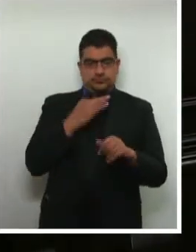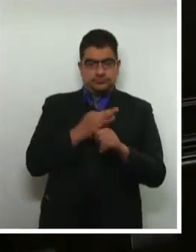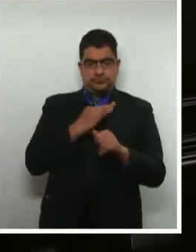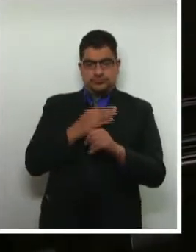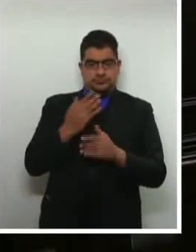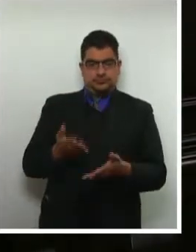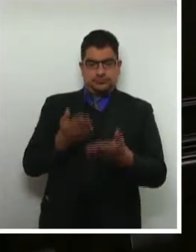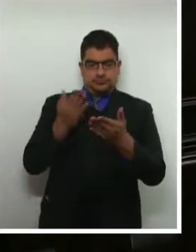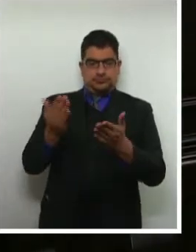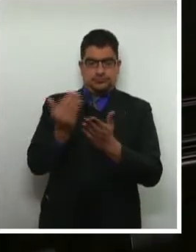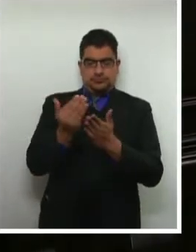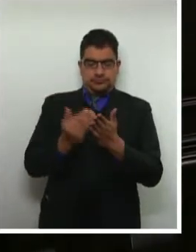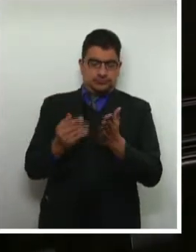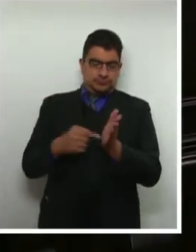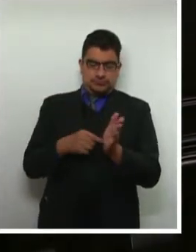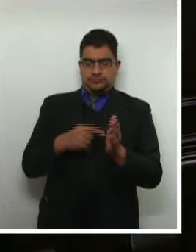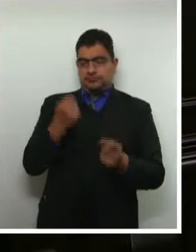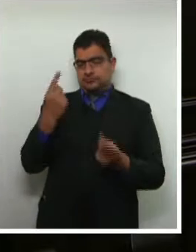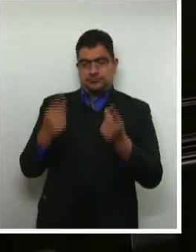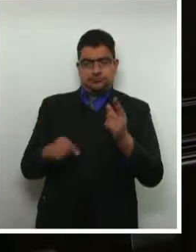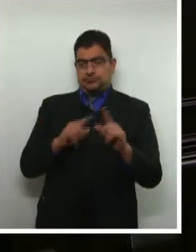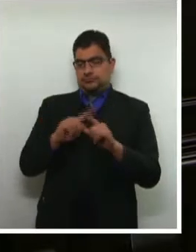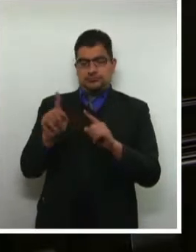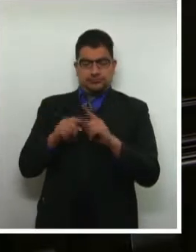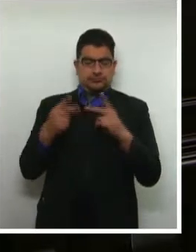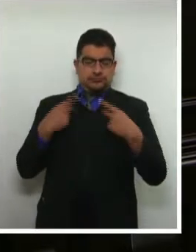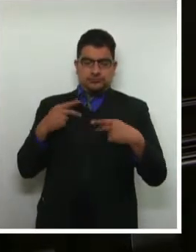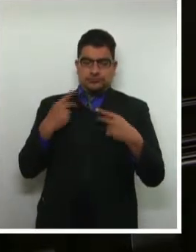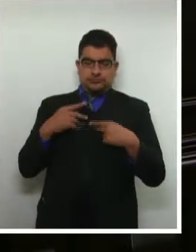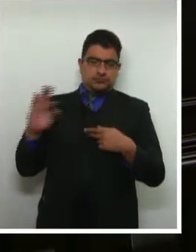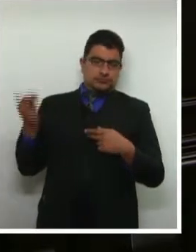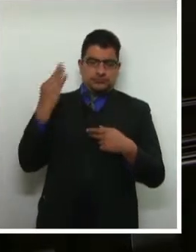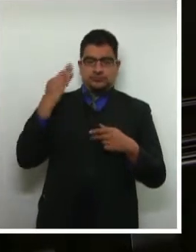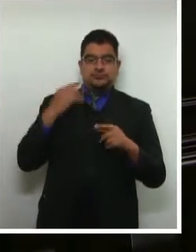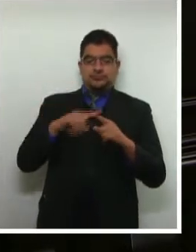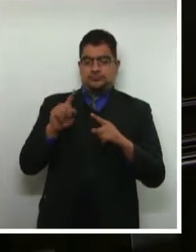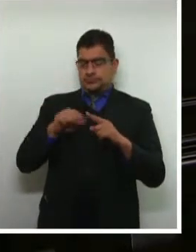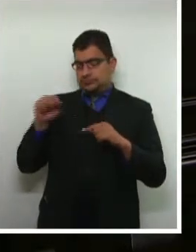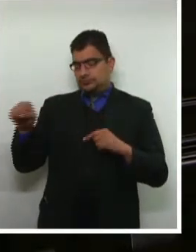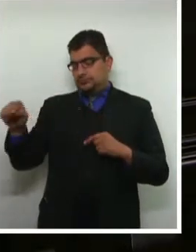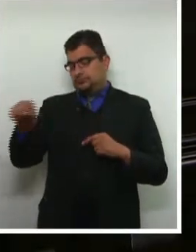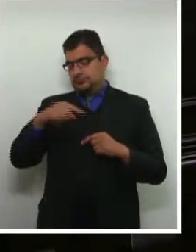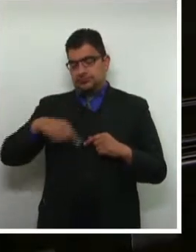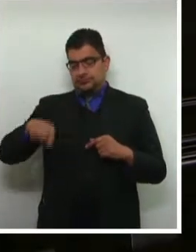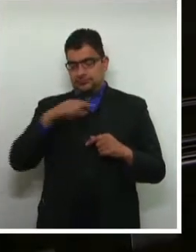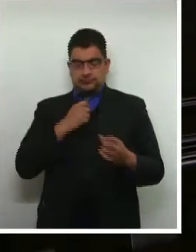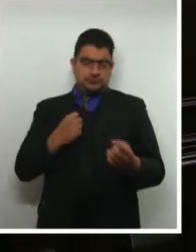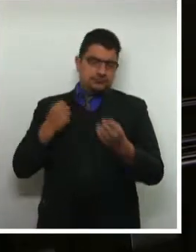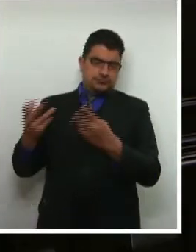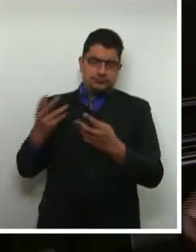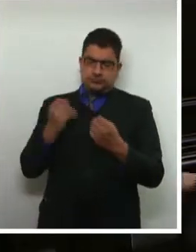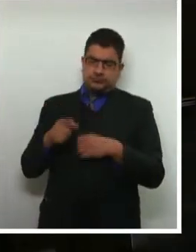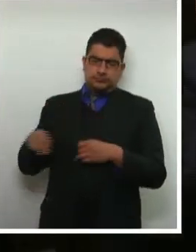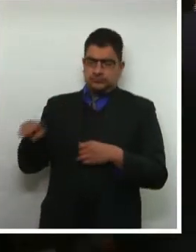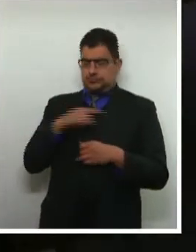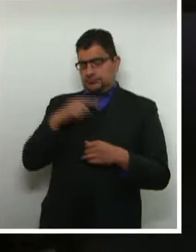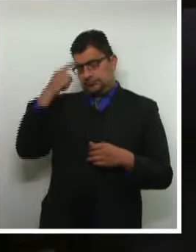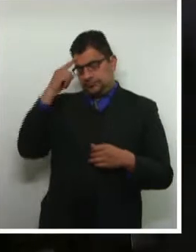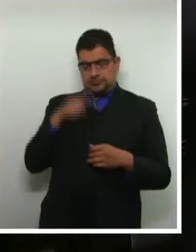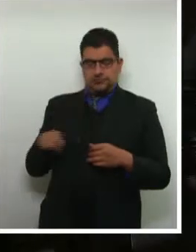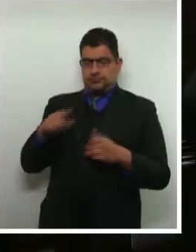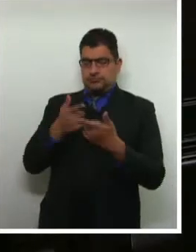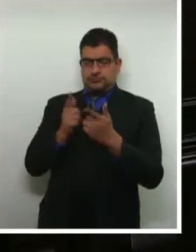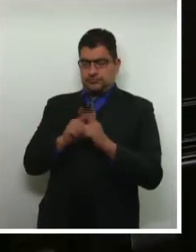se expresa en algunos sectores a nivel federal, donde se otorga a estos órganos